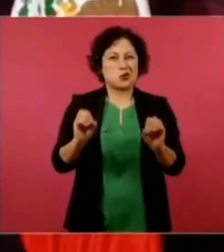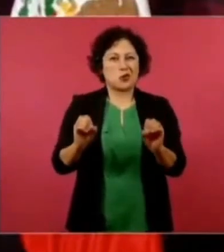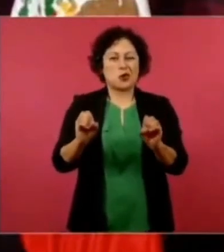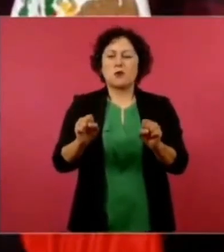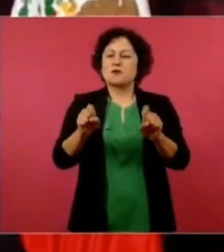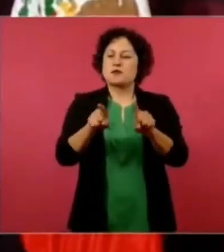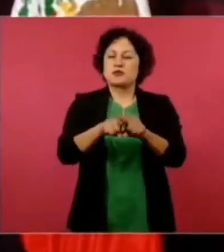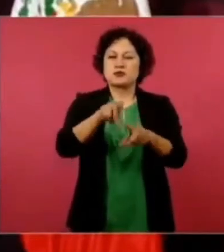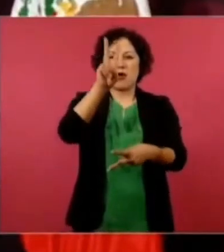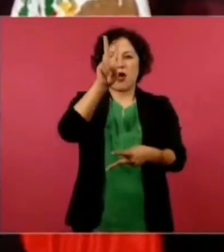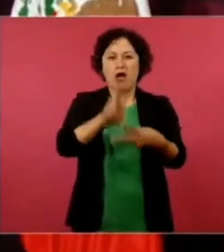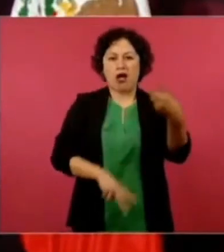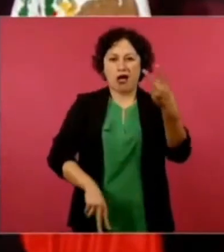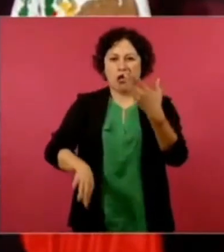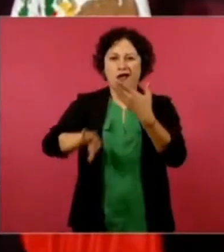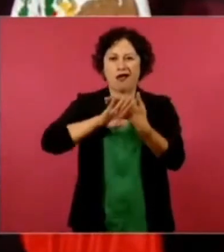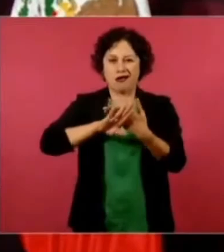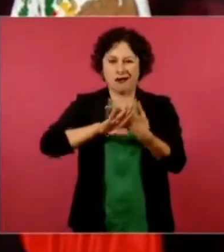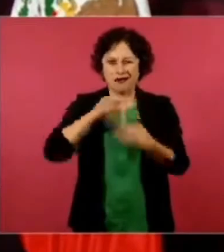narcopresidente,